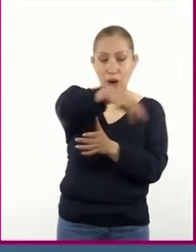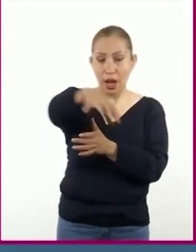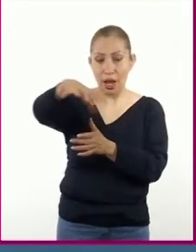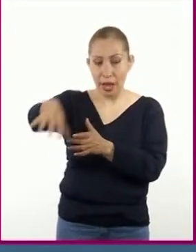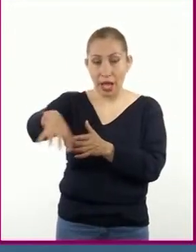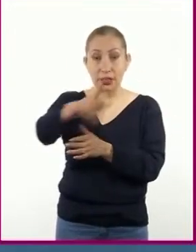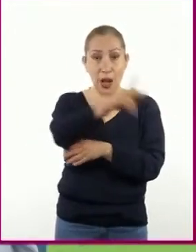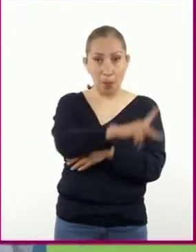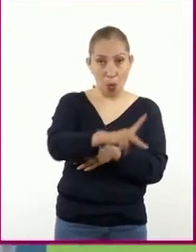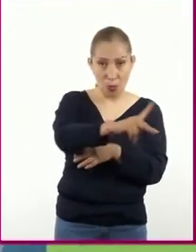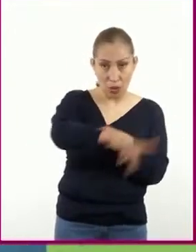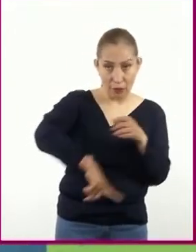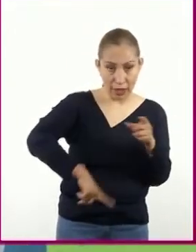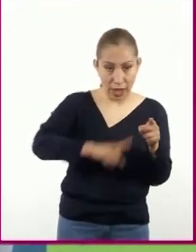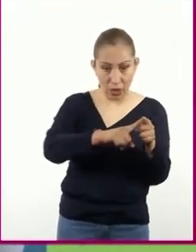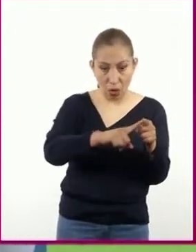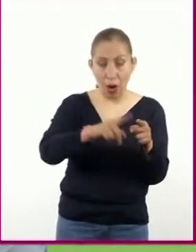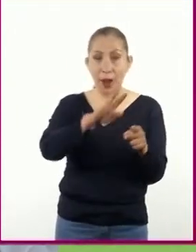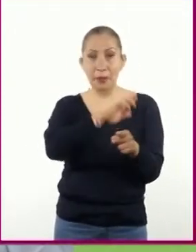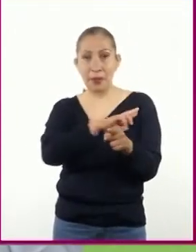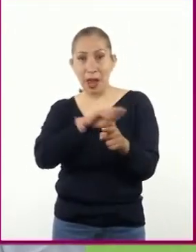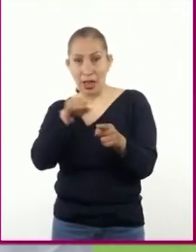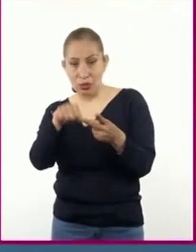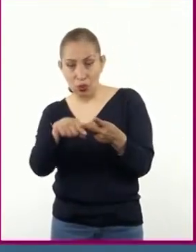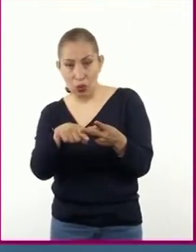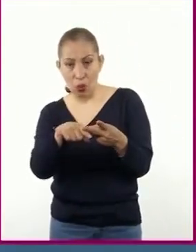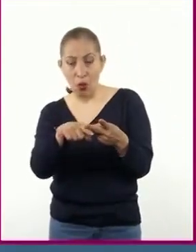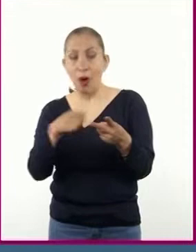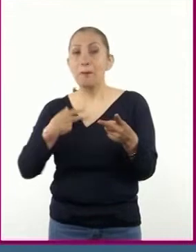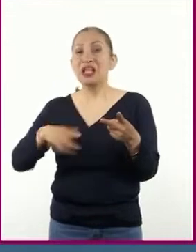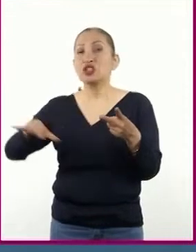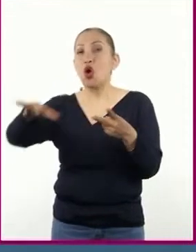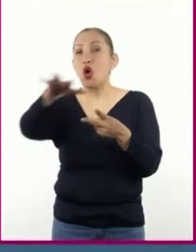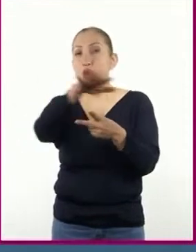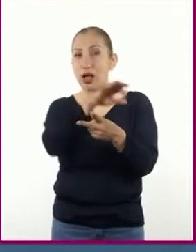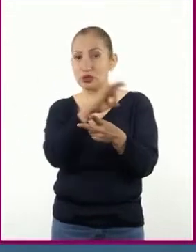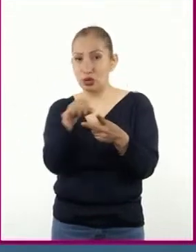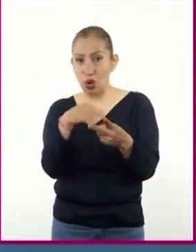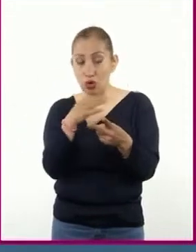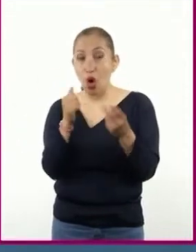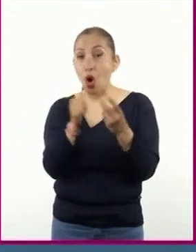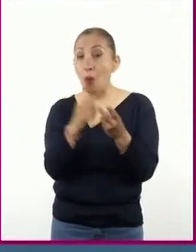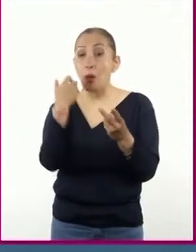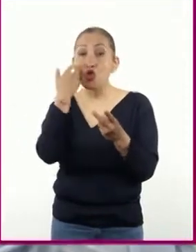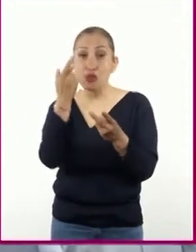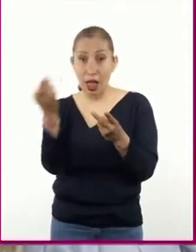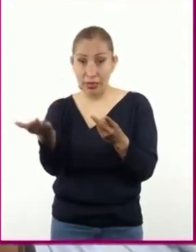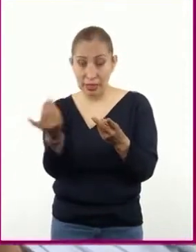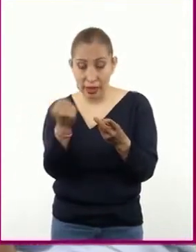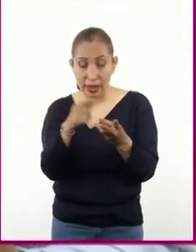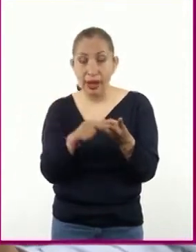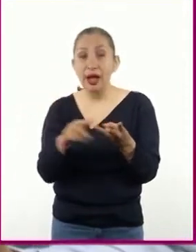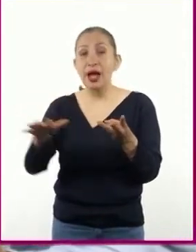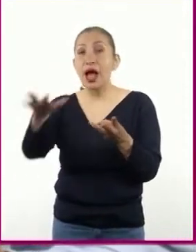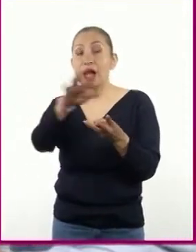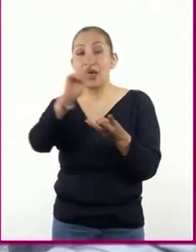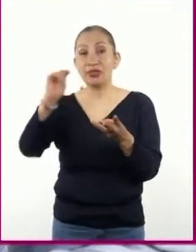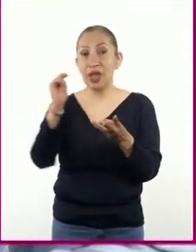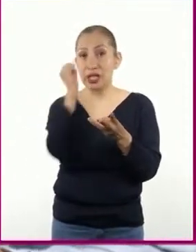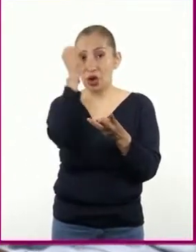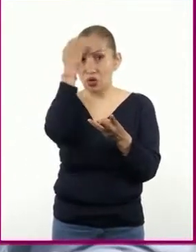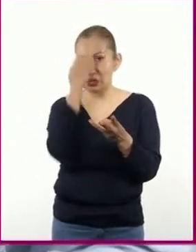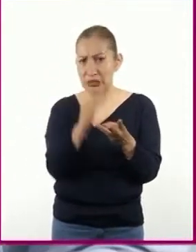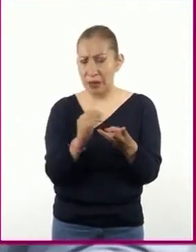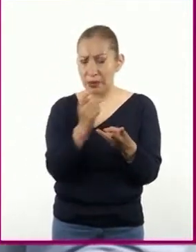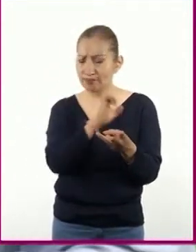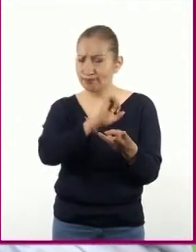el sector público, el sector privado, la sociedad civil mediante el voluntariado, el sector técnico